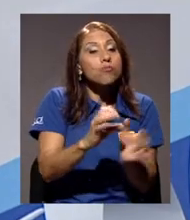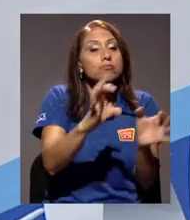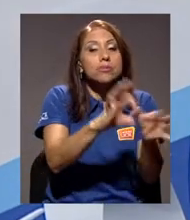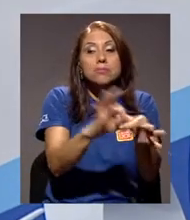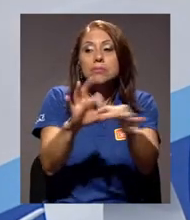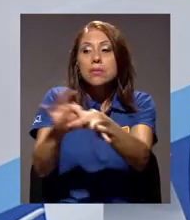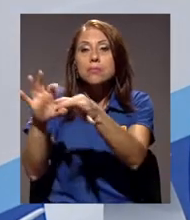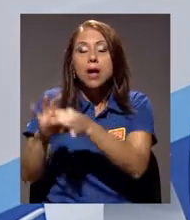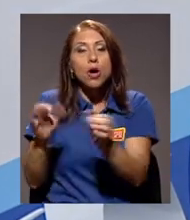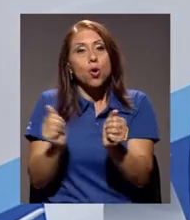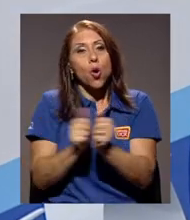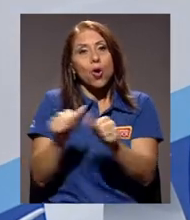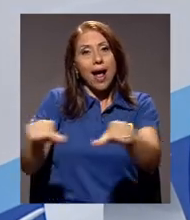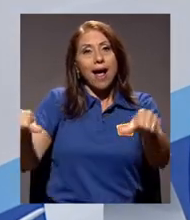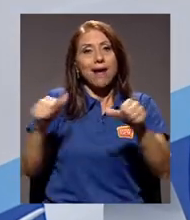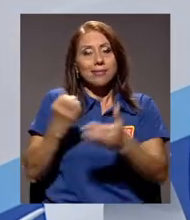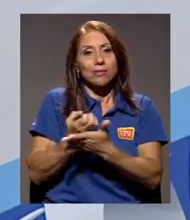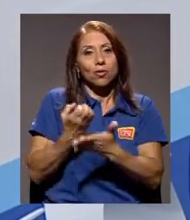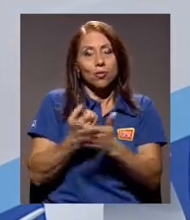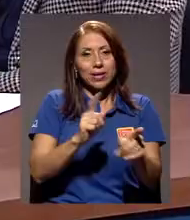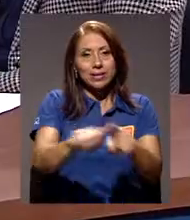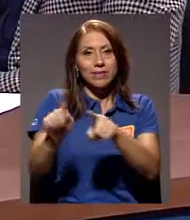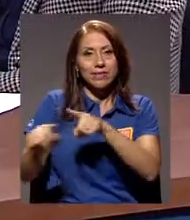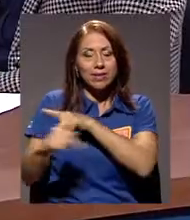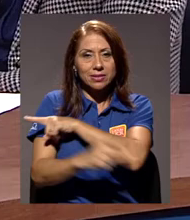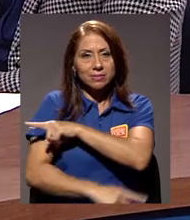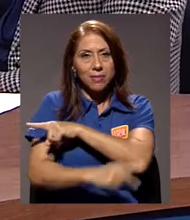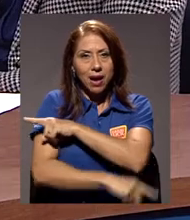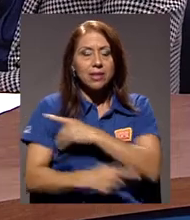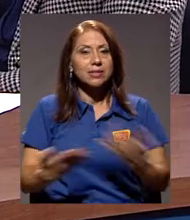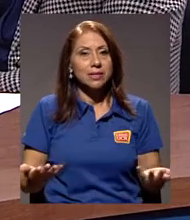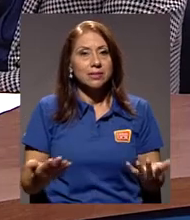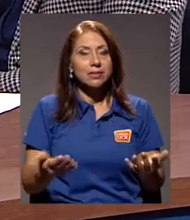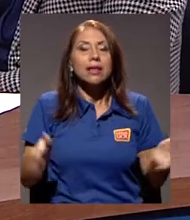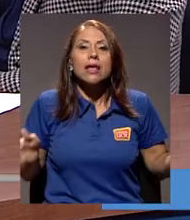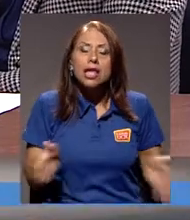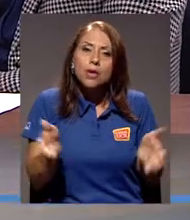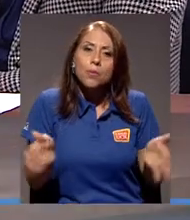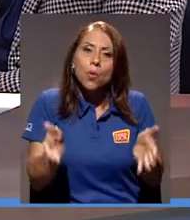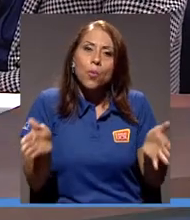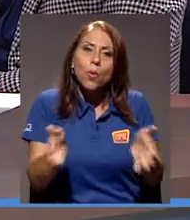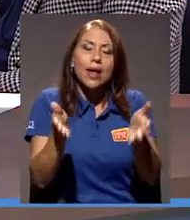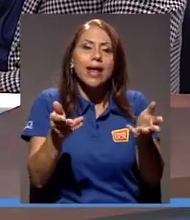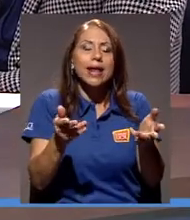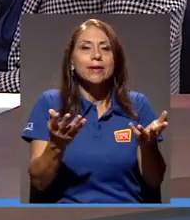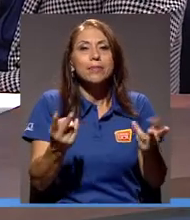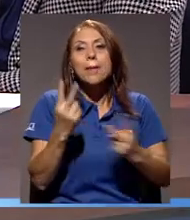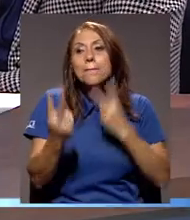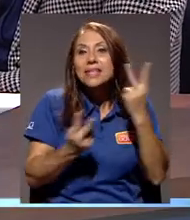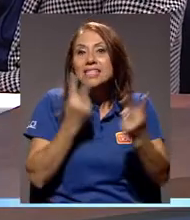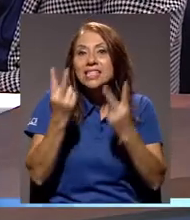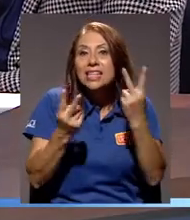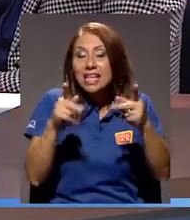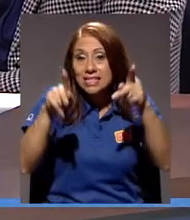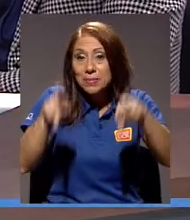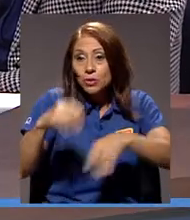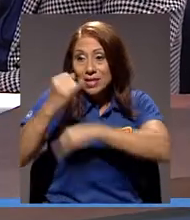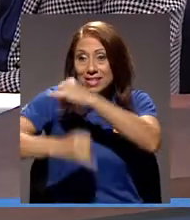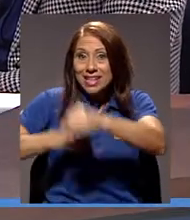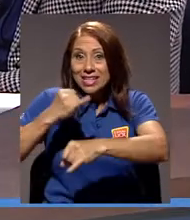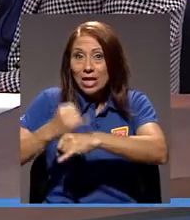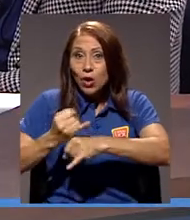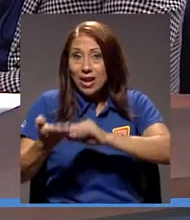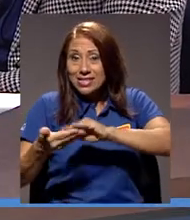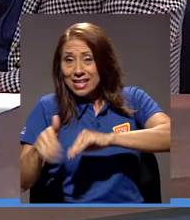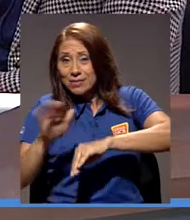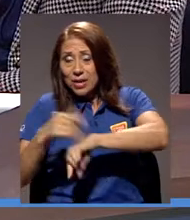económicos en los diferentes países y el promover a su vez también visitas de expertos internacionales que nos ofrecen